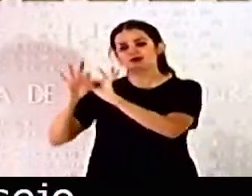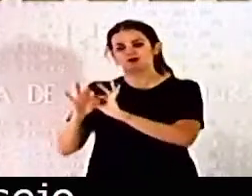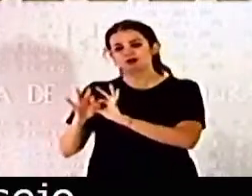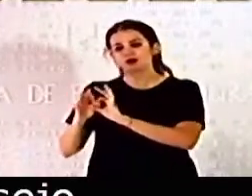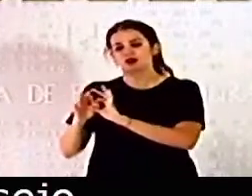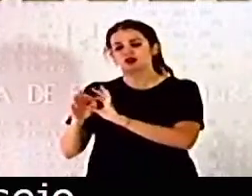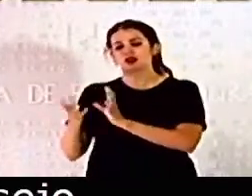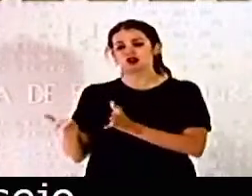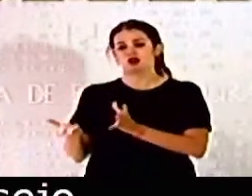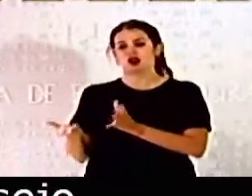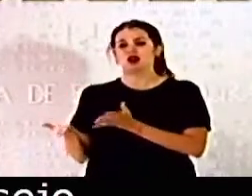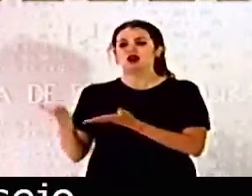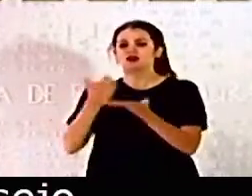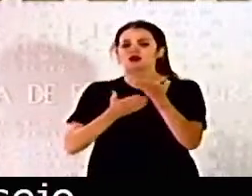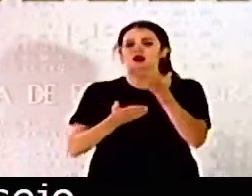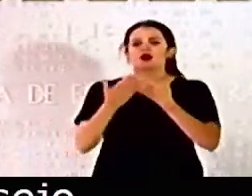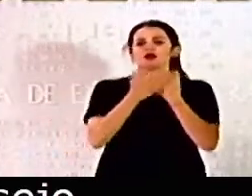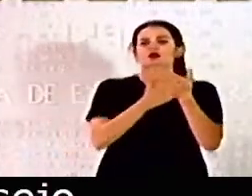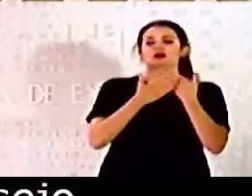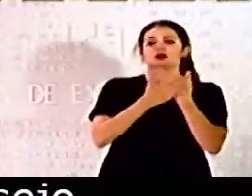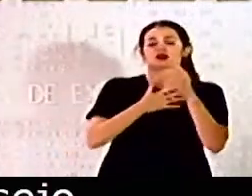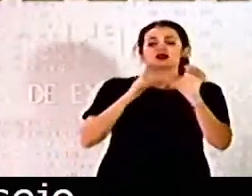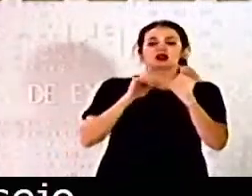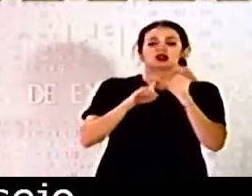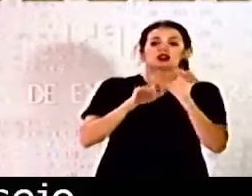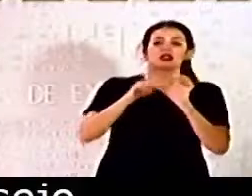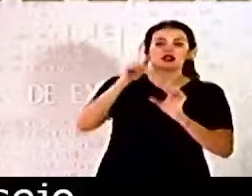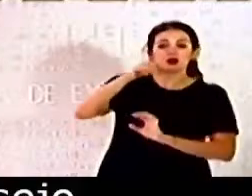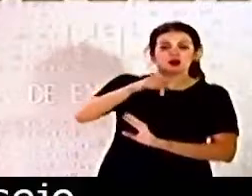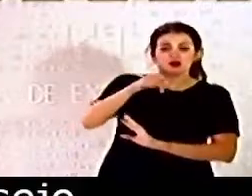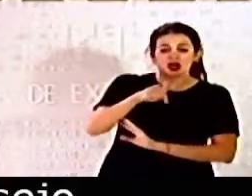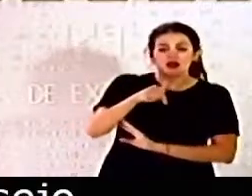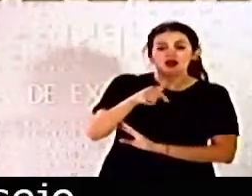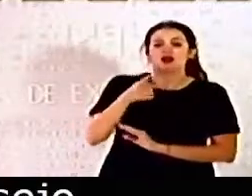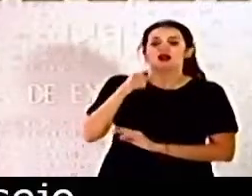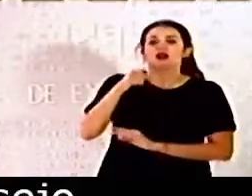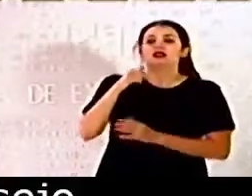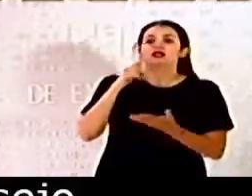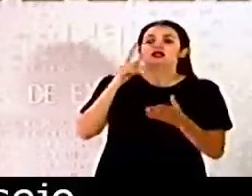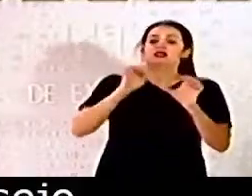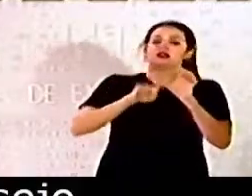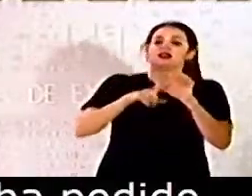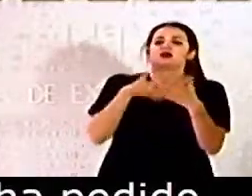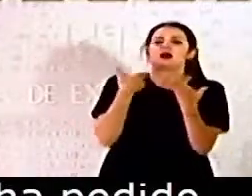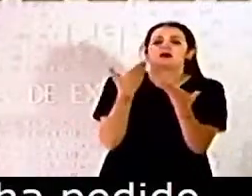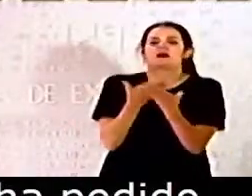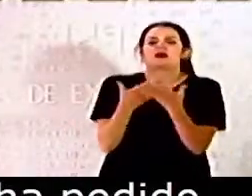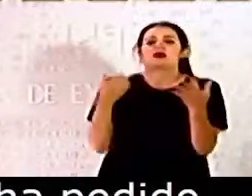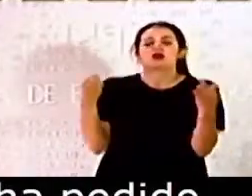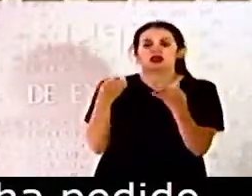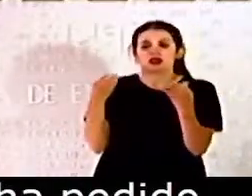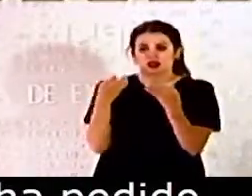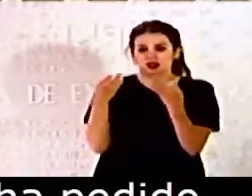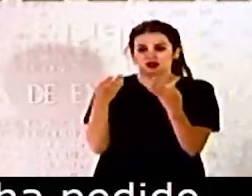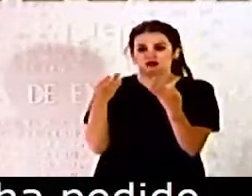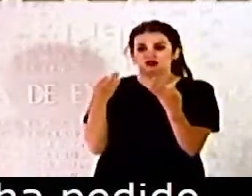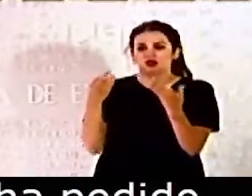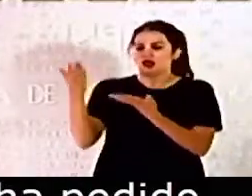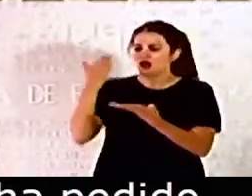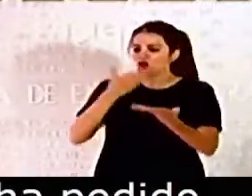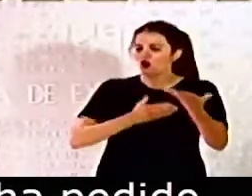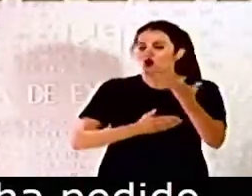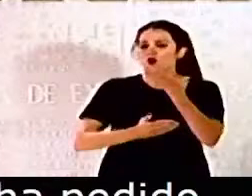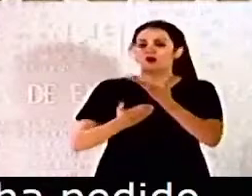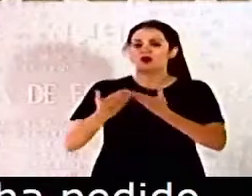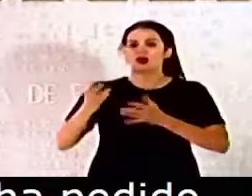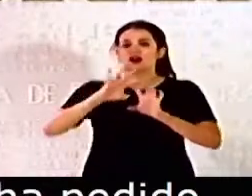a que Extremadura ha pedido que se haga transparente la cooperación internacional